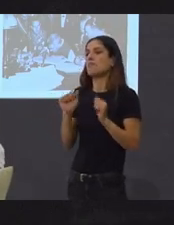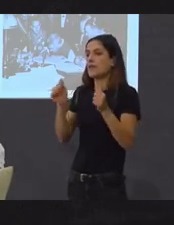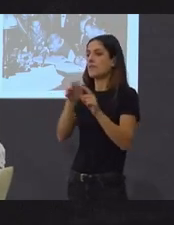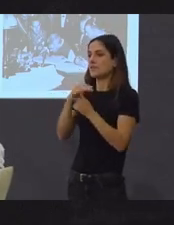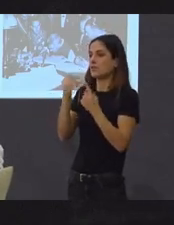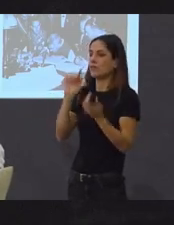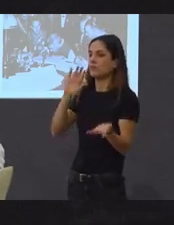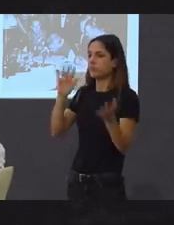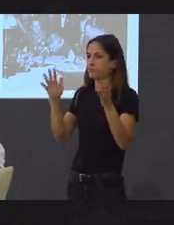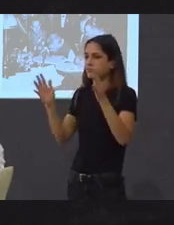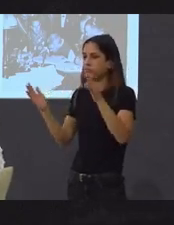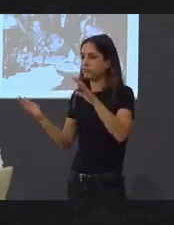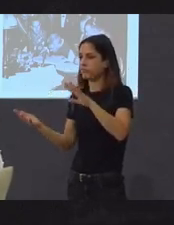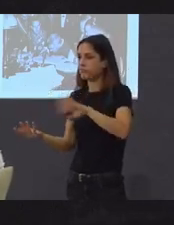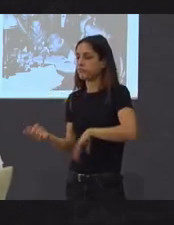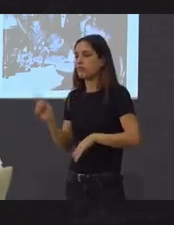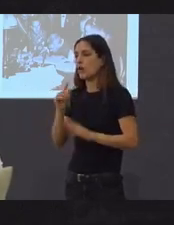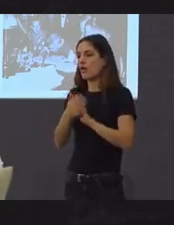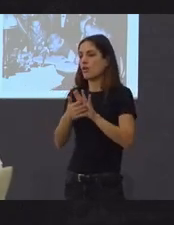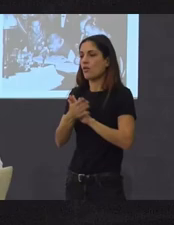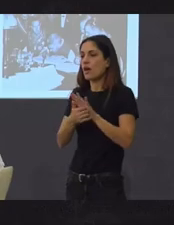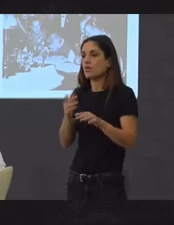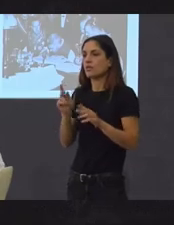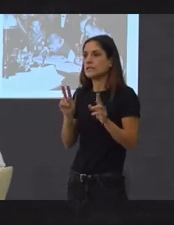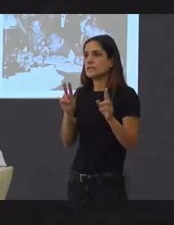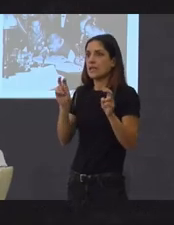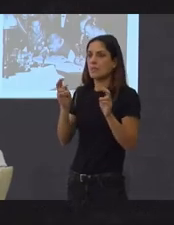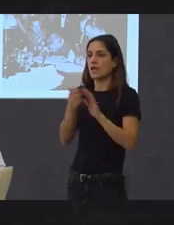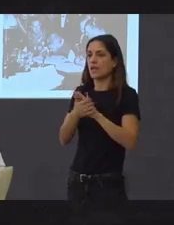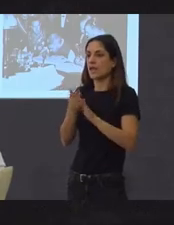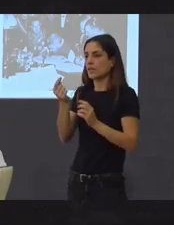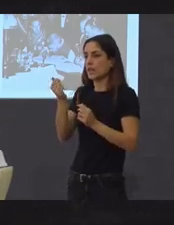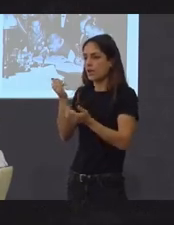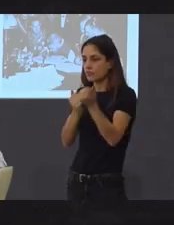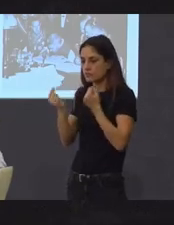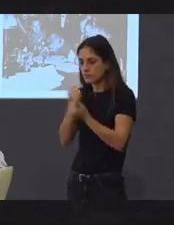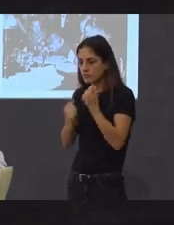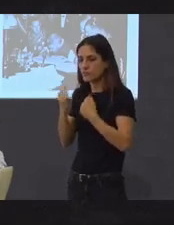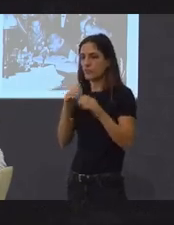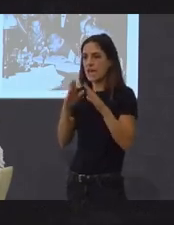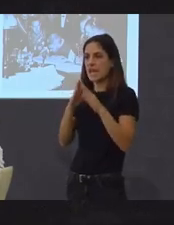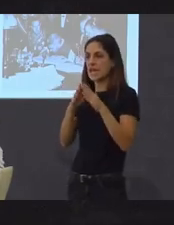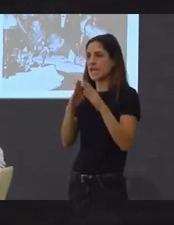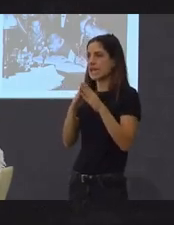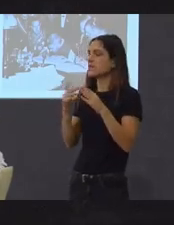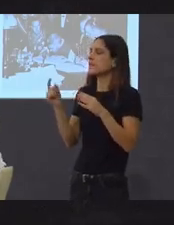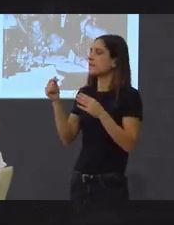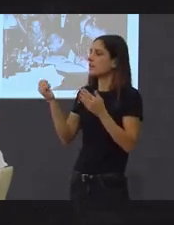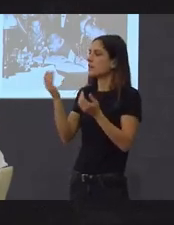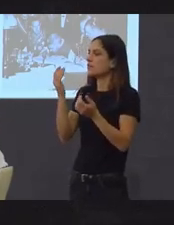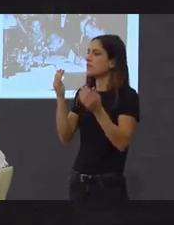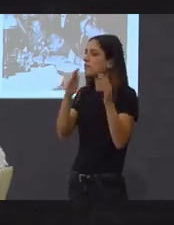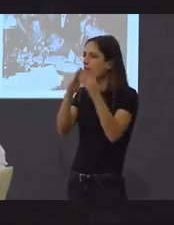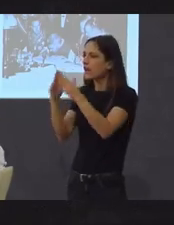Bueno, non falo do botín de guerra, non? De todo recupera a Igrexa, toda a restauración de propiedades, etc., de todas as parcelas de influencia, bueno, esas